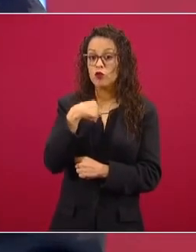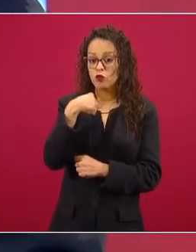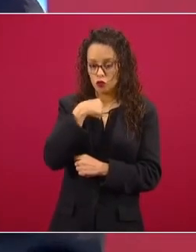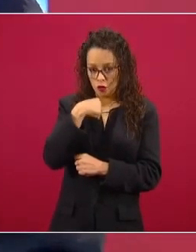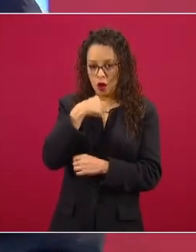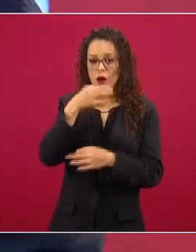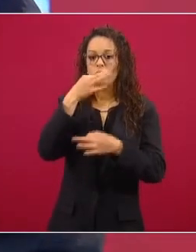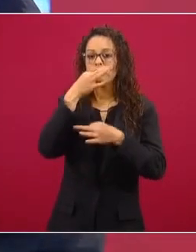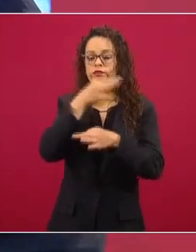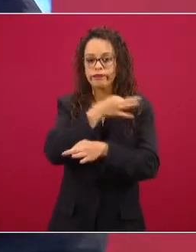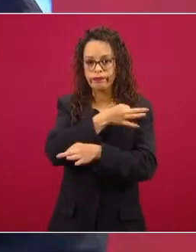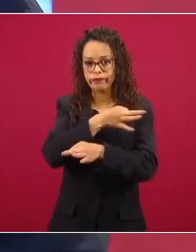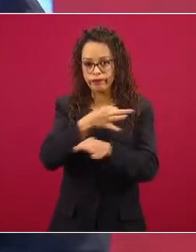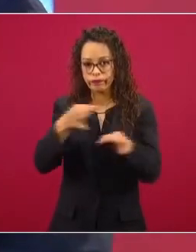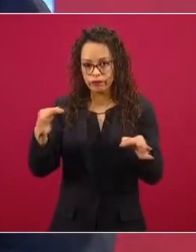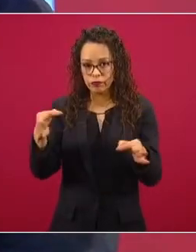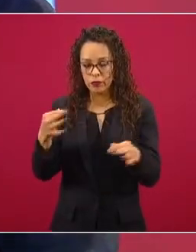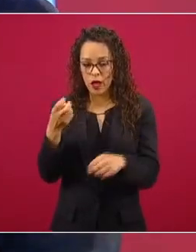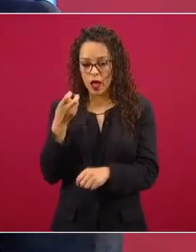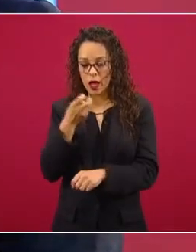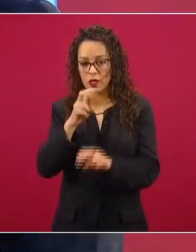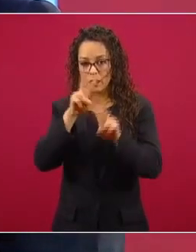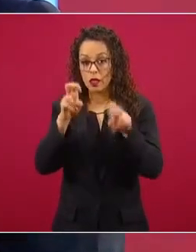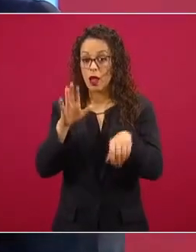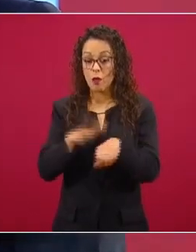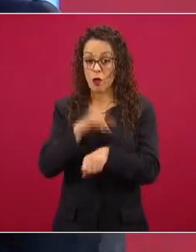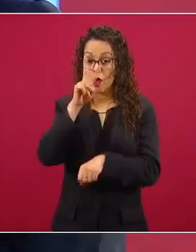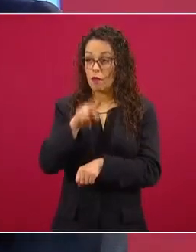porque es un asunto muy delicado y yo quiero